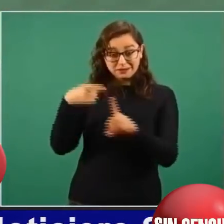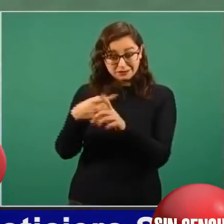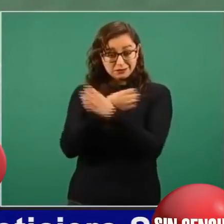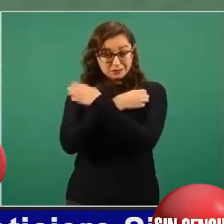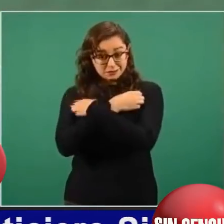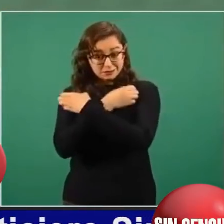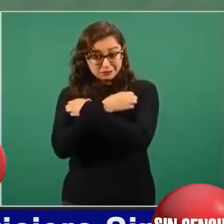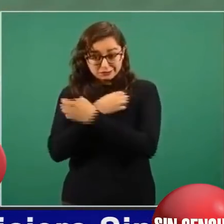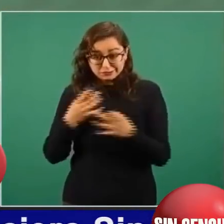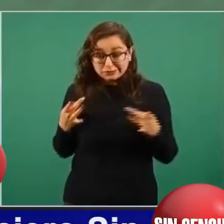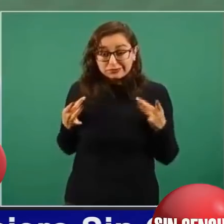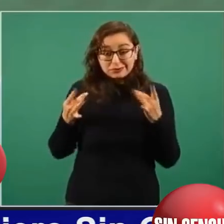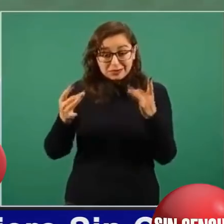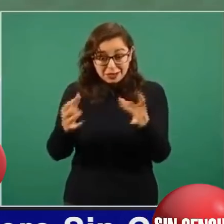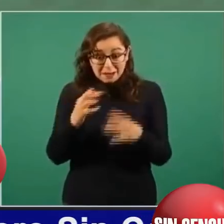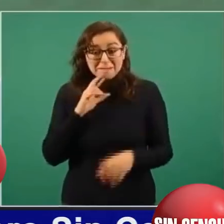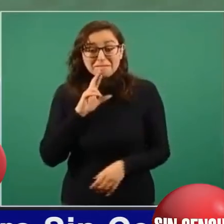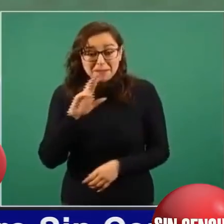los neoliberales.